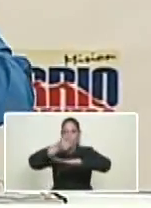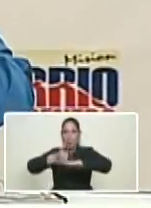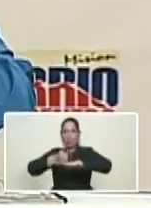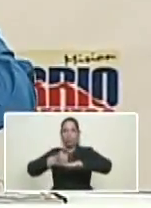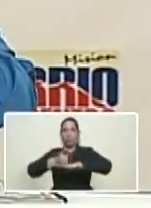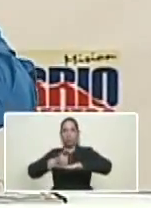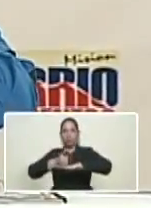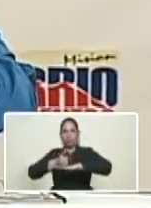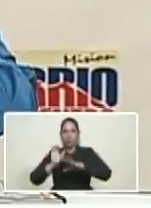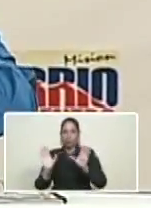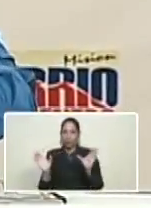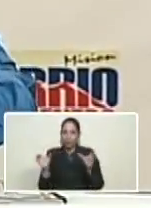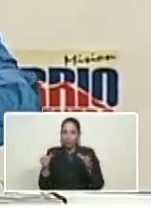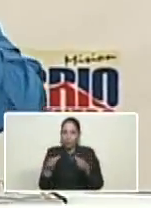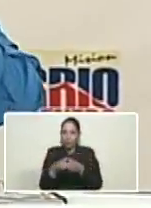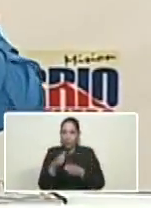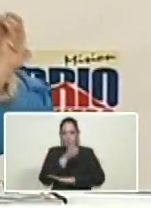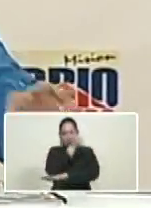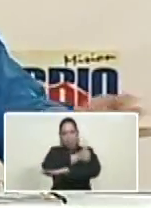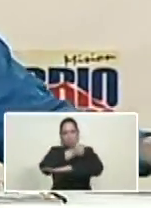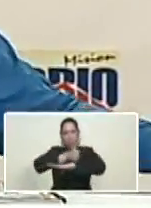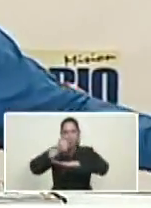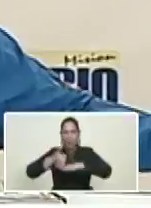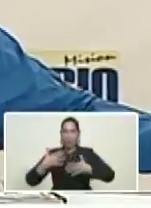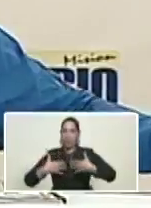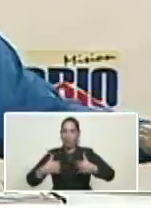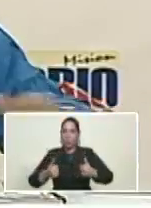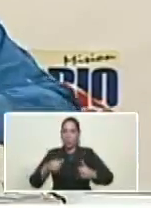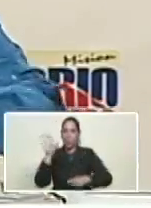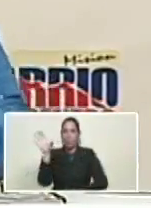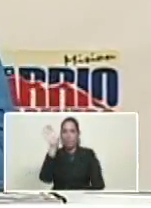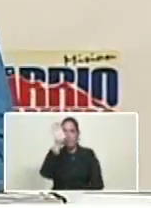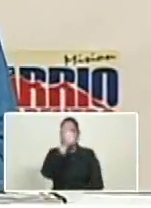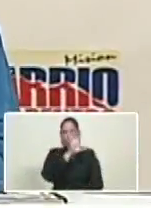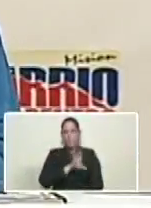con la conformación de un alto mando de la salud por estados.